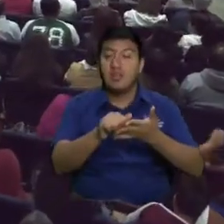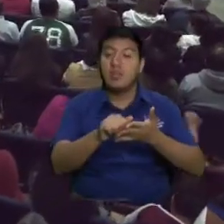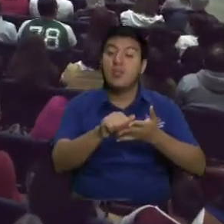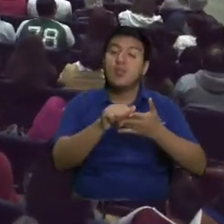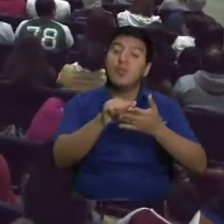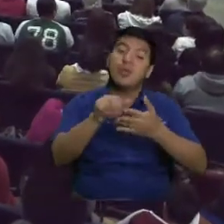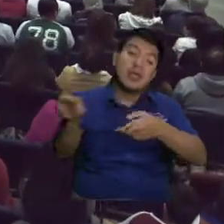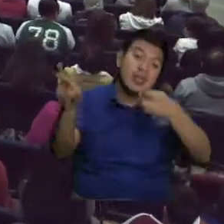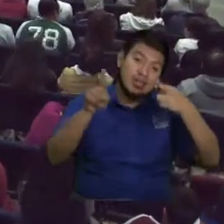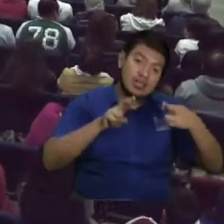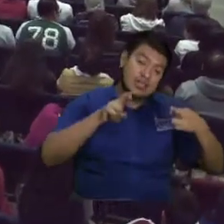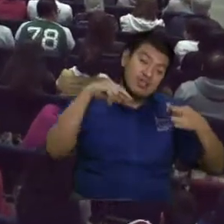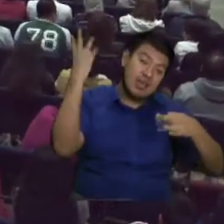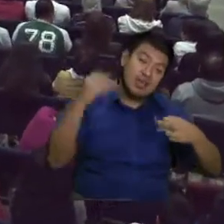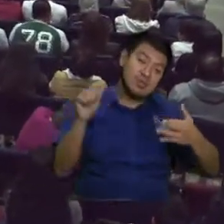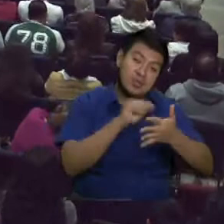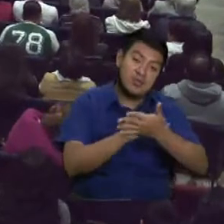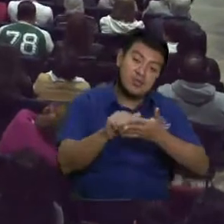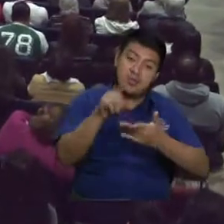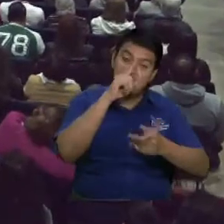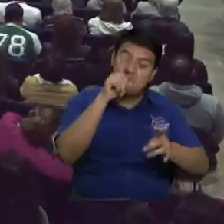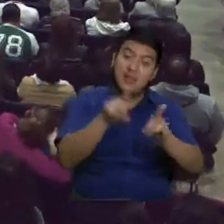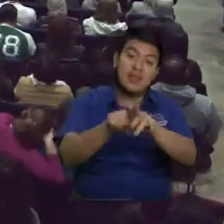en él.